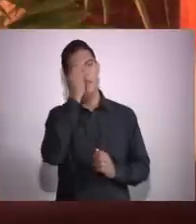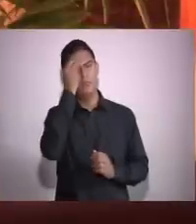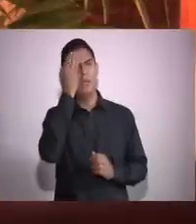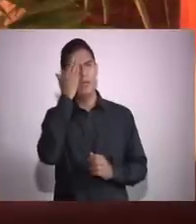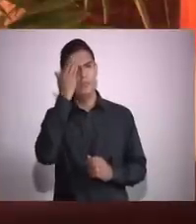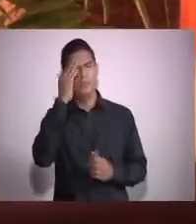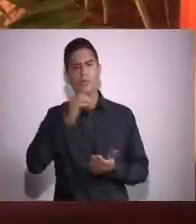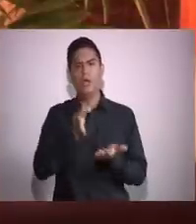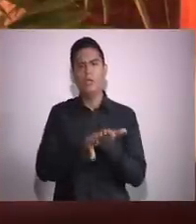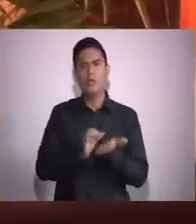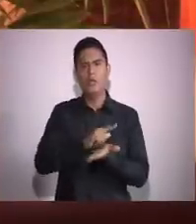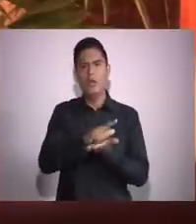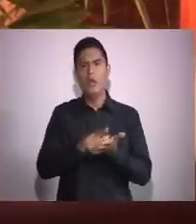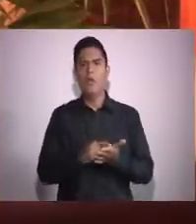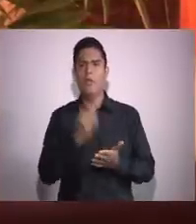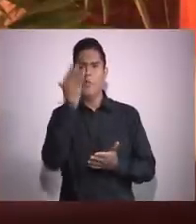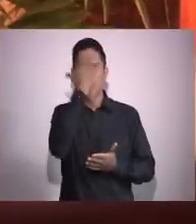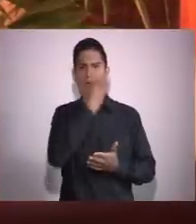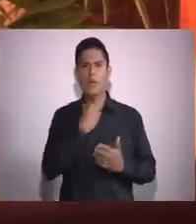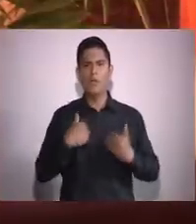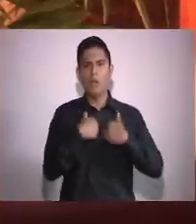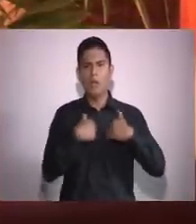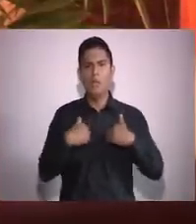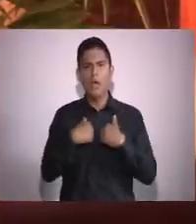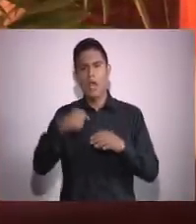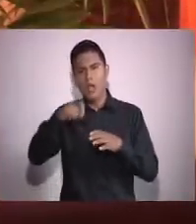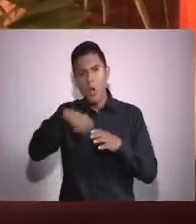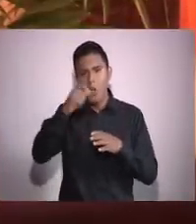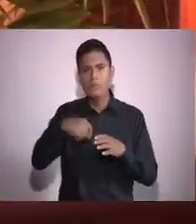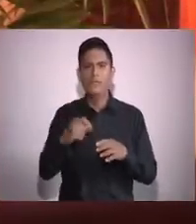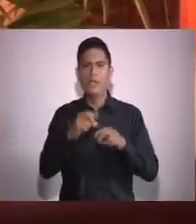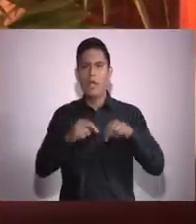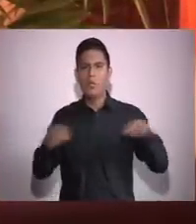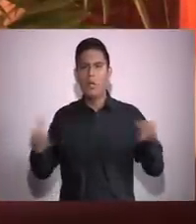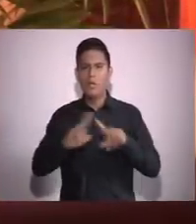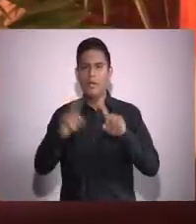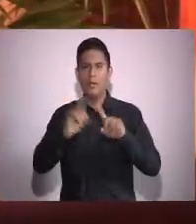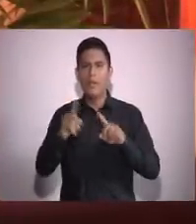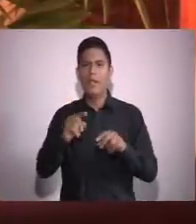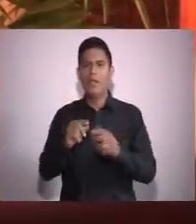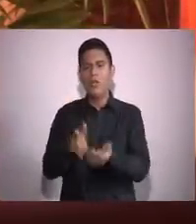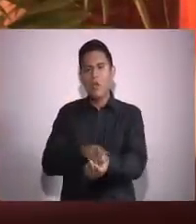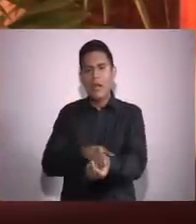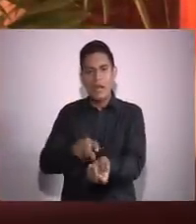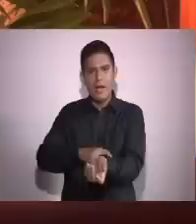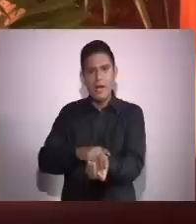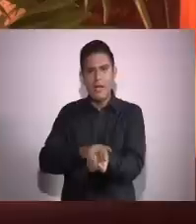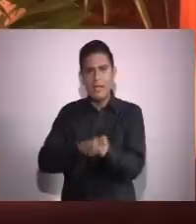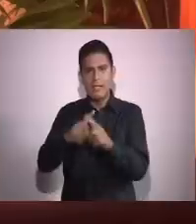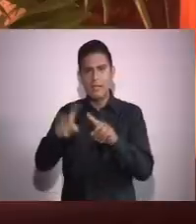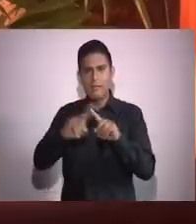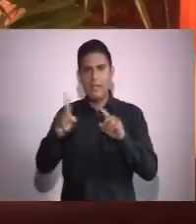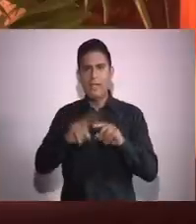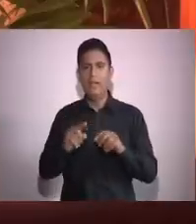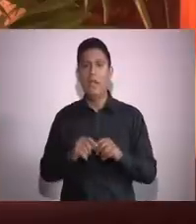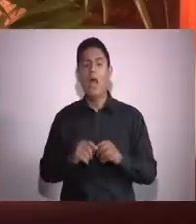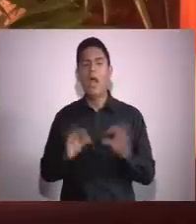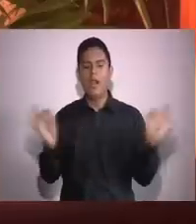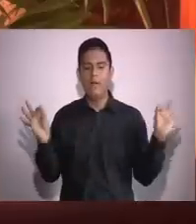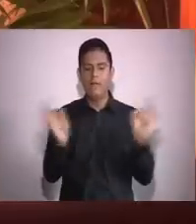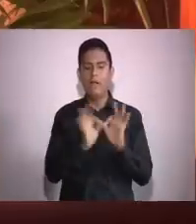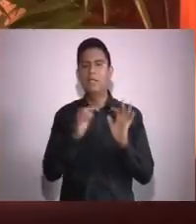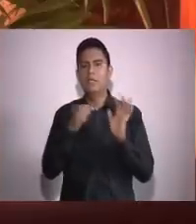todos sabemos, nuestro cantón es rico en flora, fauna, gastronomía y en sus etnias culturales. En sí, el